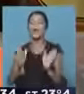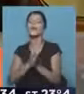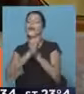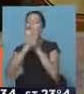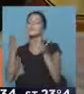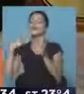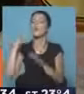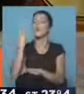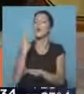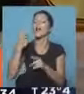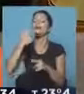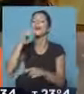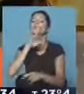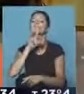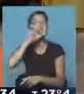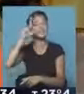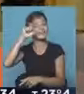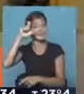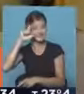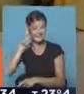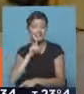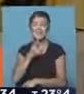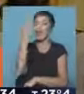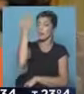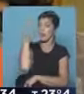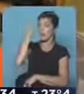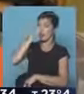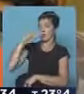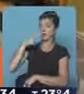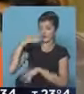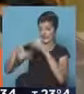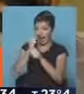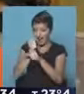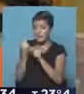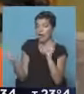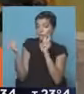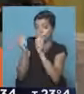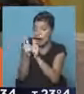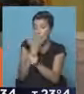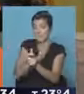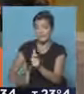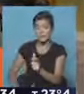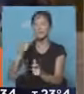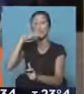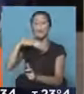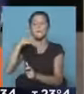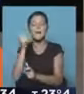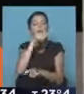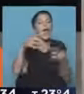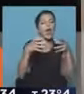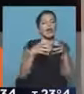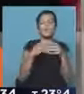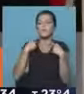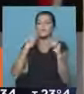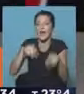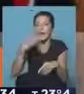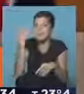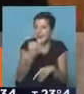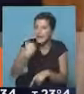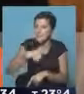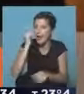el pasado domingo 13 hasta su encuentro con barack obama el equipo del presidente electo no tenía en claro la magnitud del trabajo